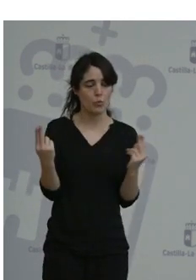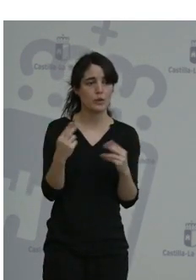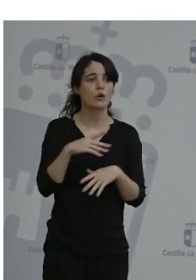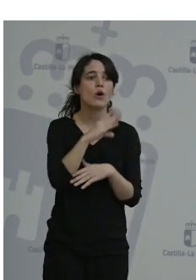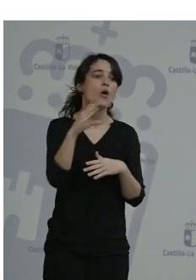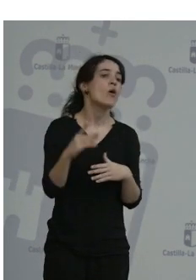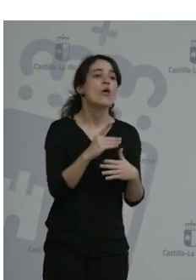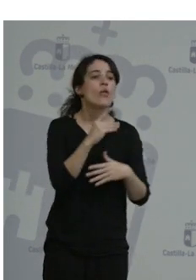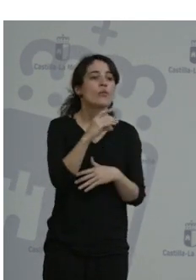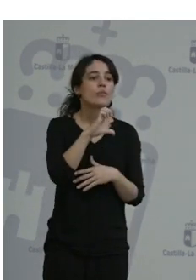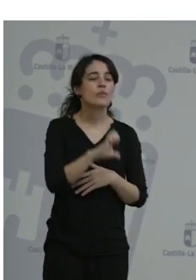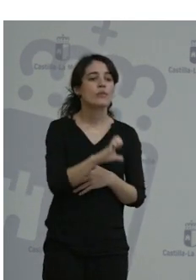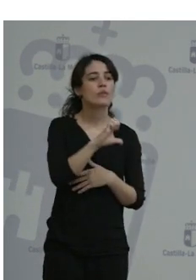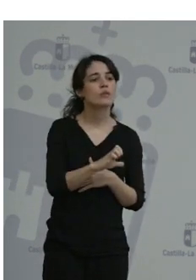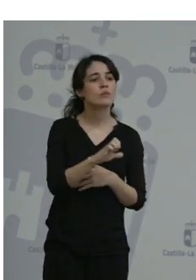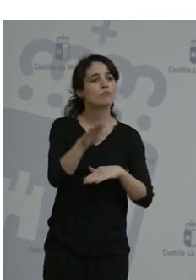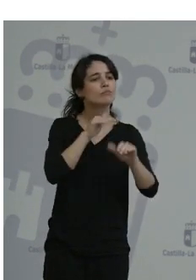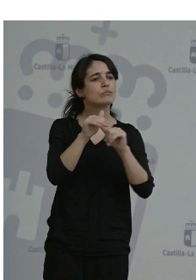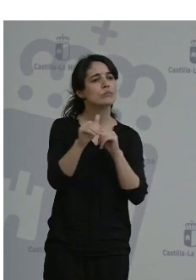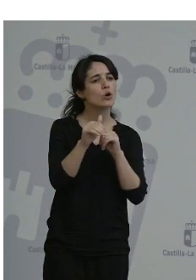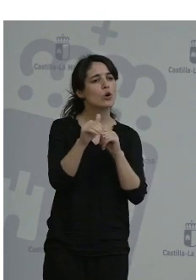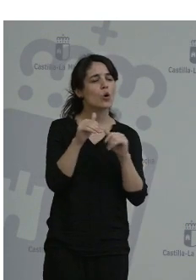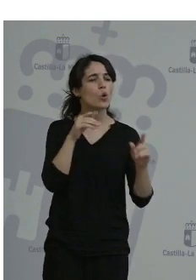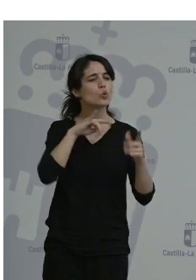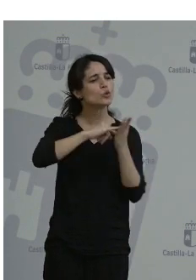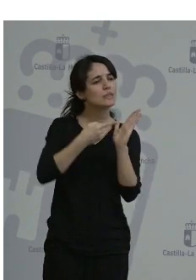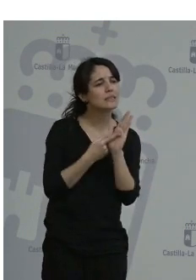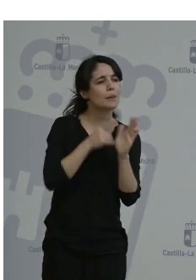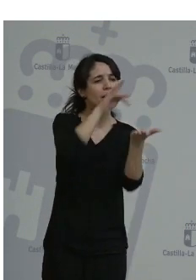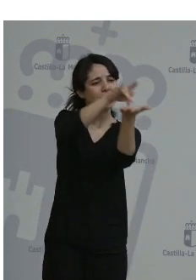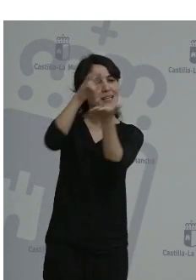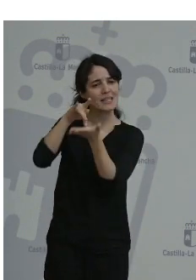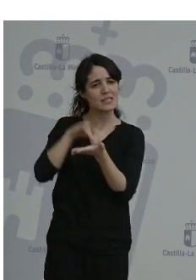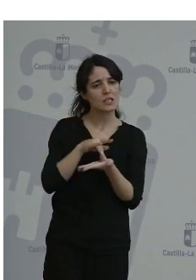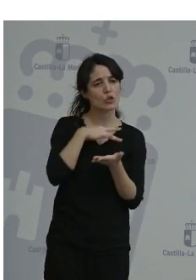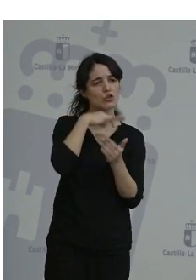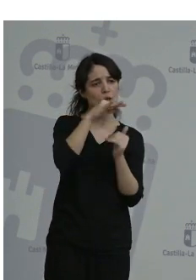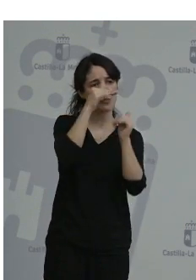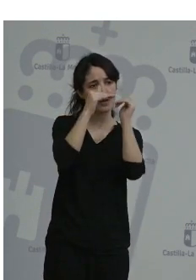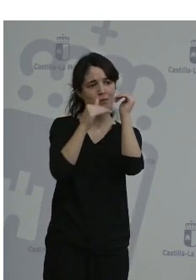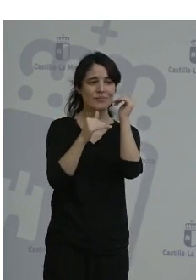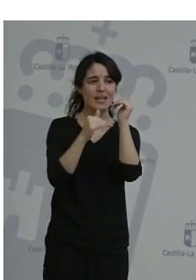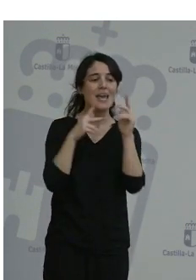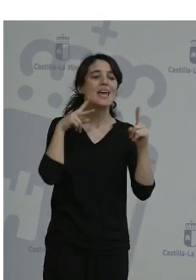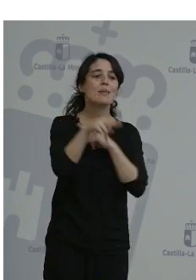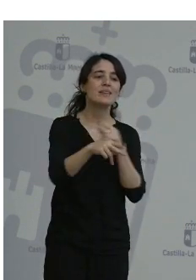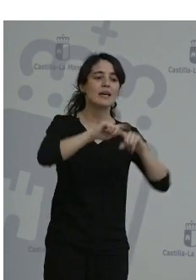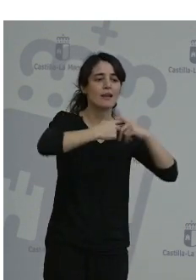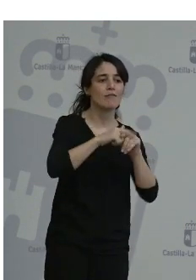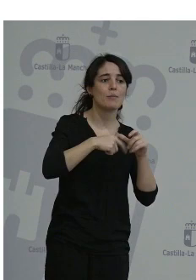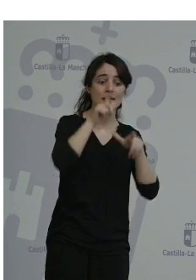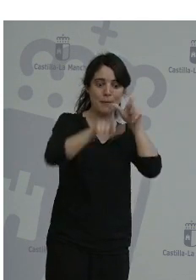sistema de elección de destinos que evite o minimice al menos el desarraigo familiar. Y,